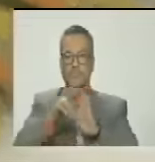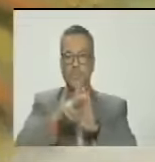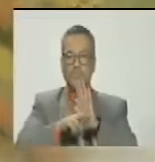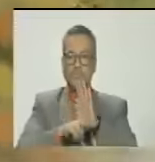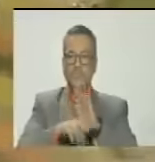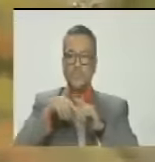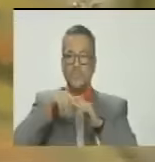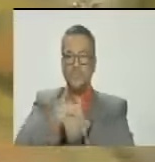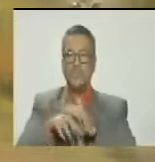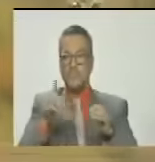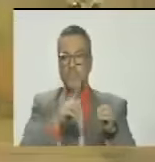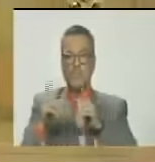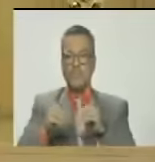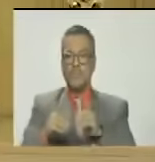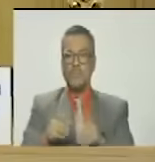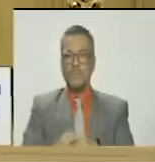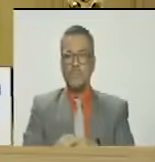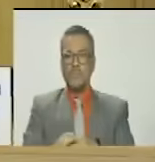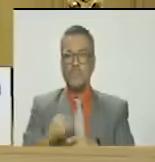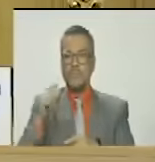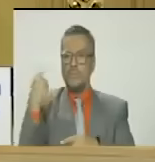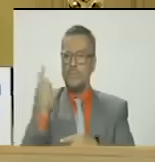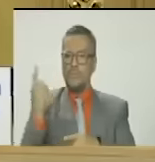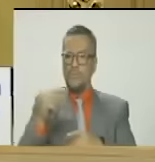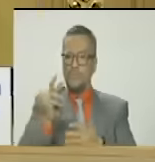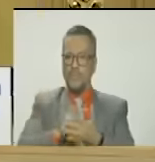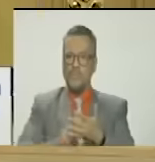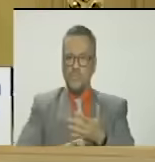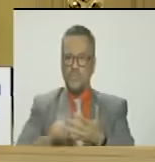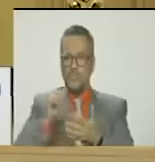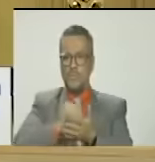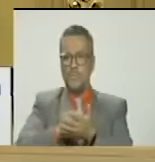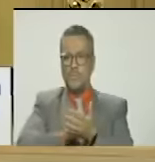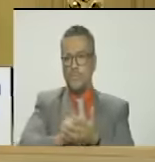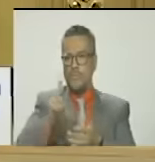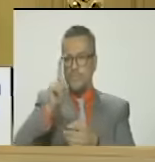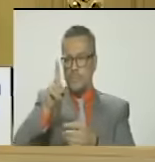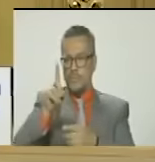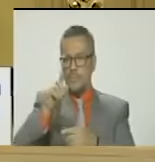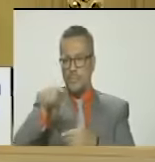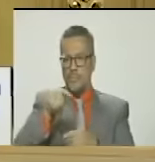reglamento de interior de debate. Solo voy a leer el artículo 1